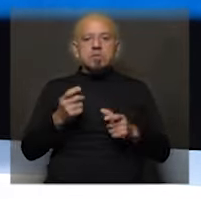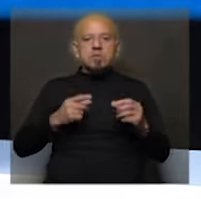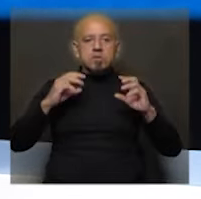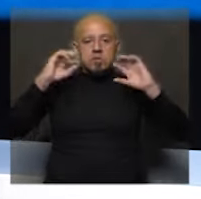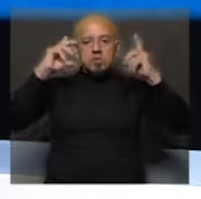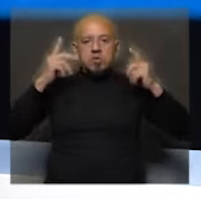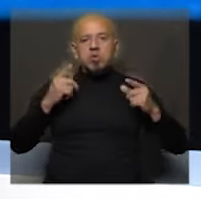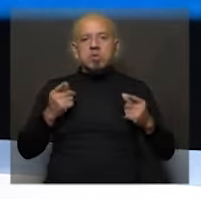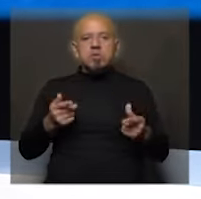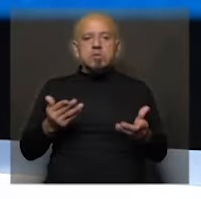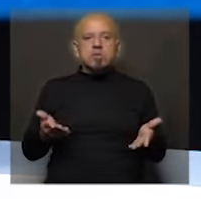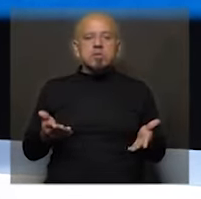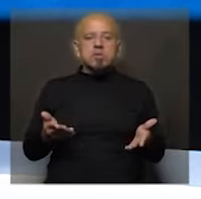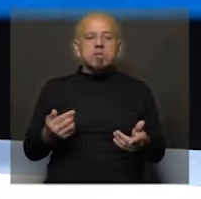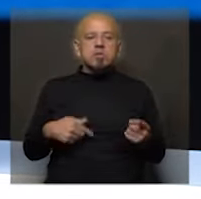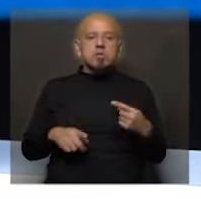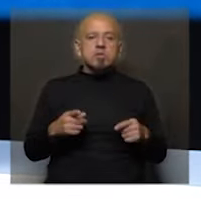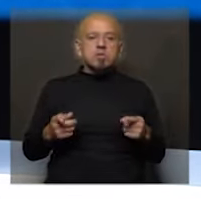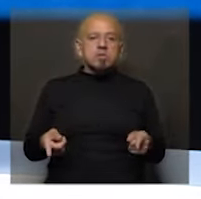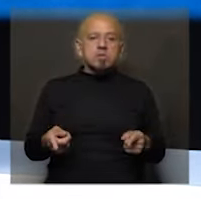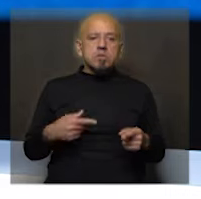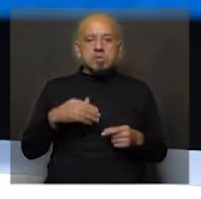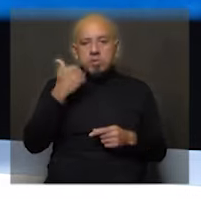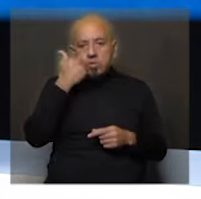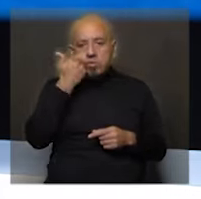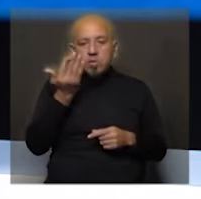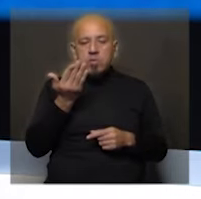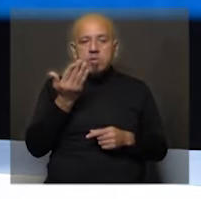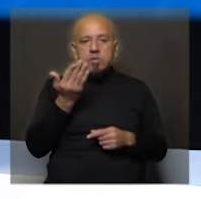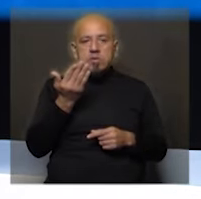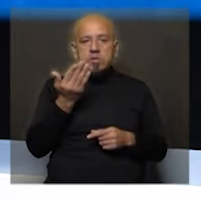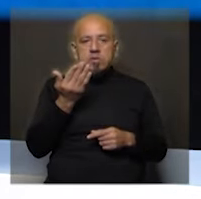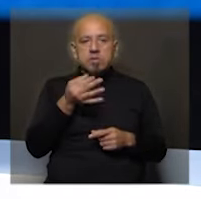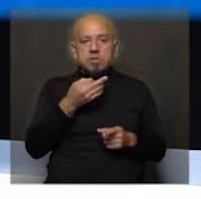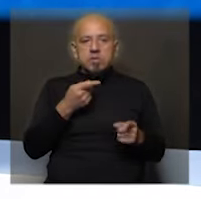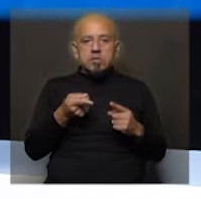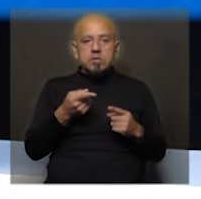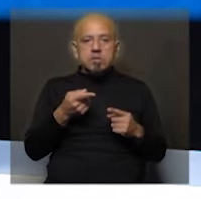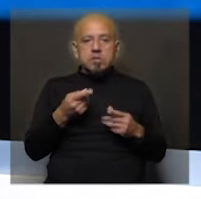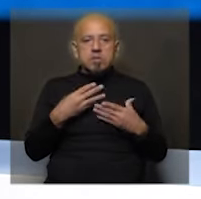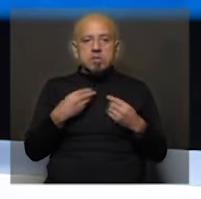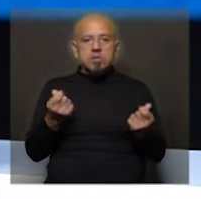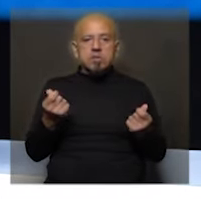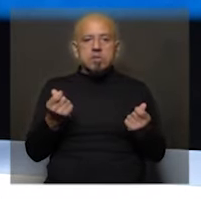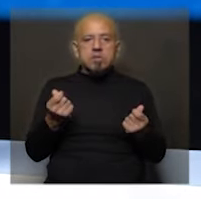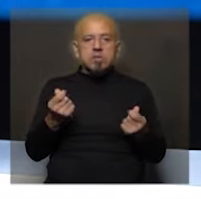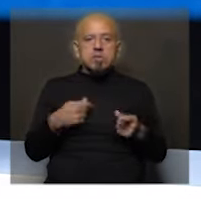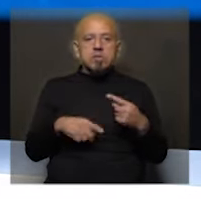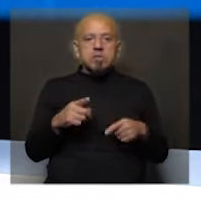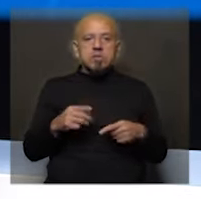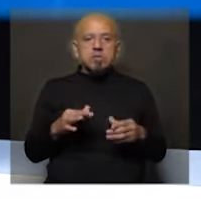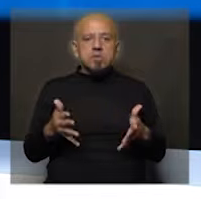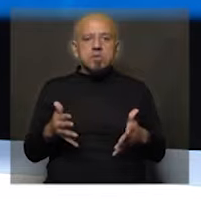en su ámbito más íntimo le da mucha vergüenza decir lo que le está pasando porque siente que cómo dejó que eso